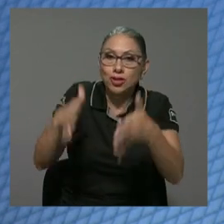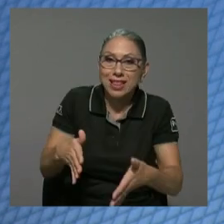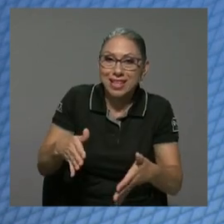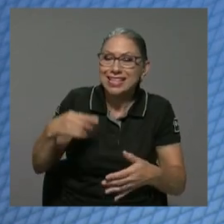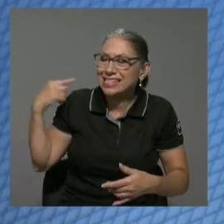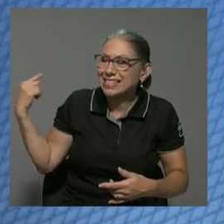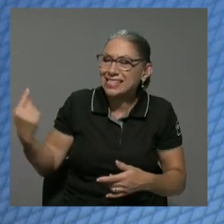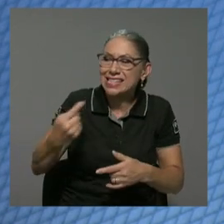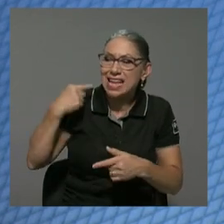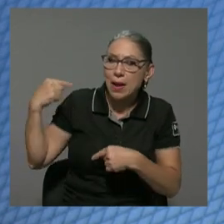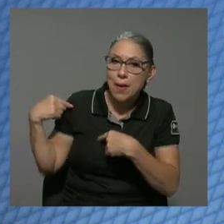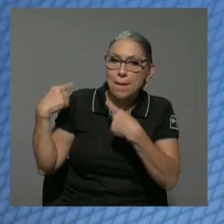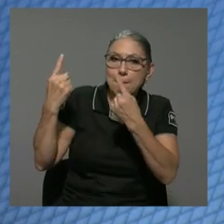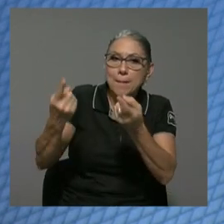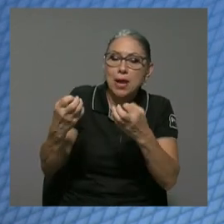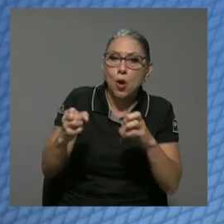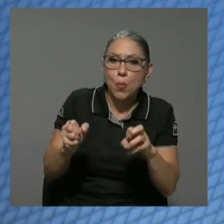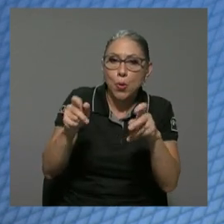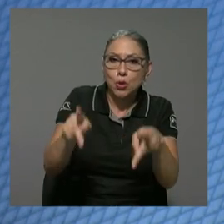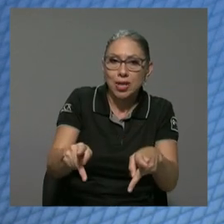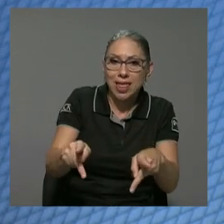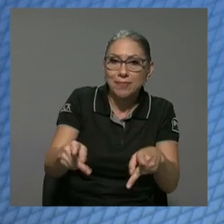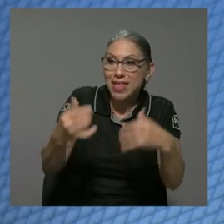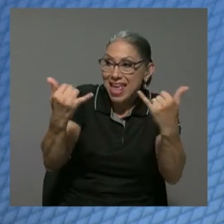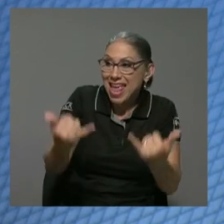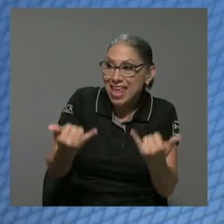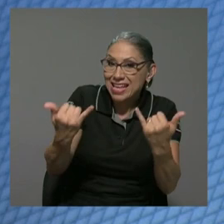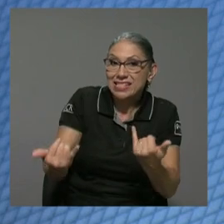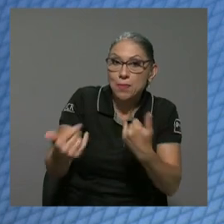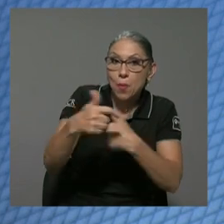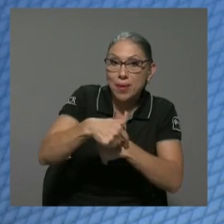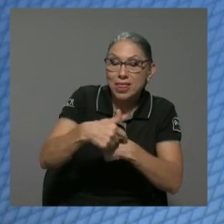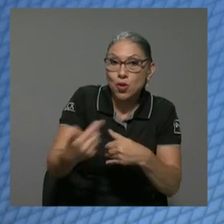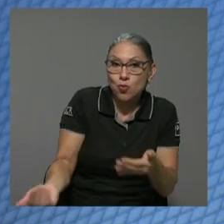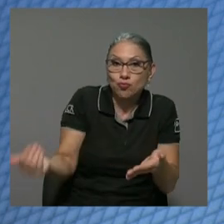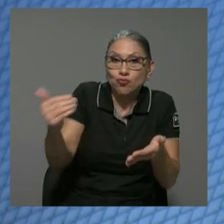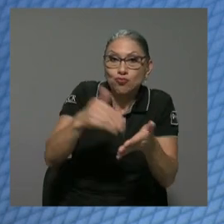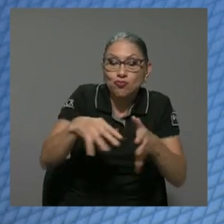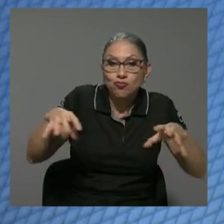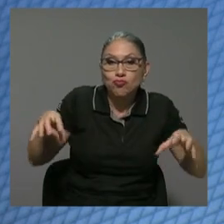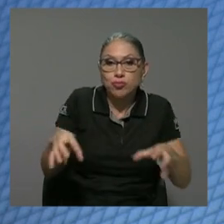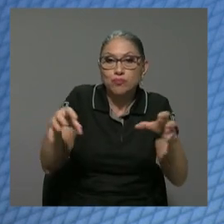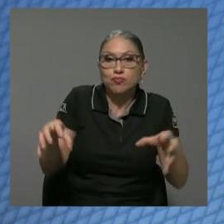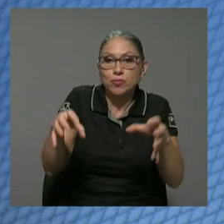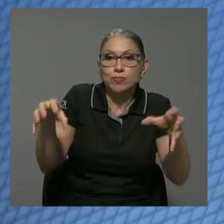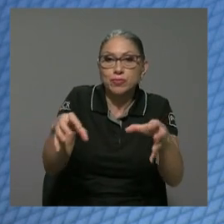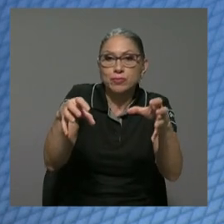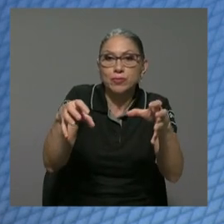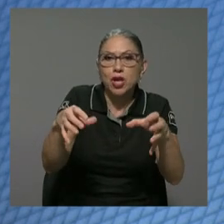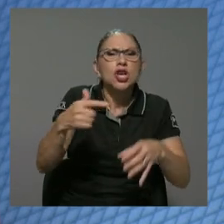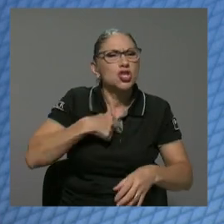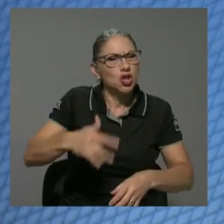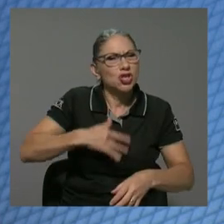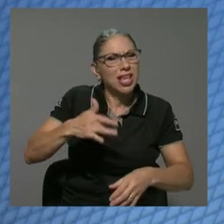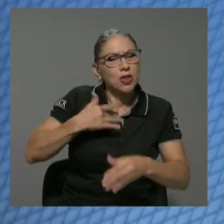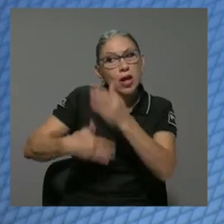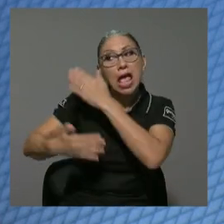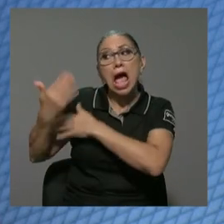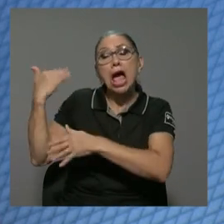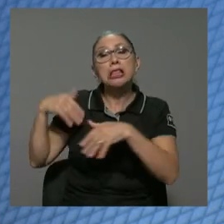en este momento el movimiento estudiantil se está reactivando. Yo sí siento que ese enfriamiento que pasó con la